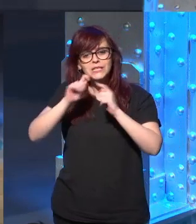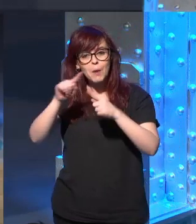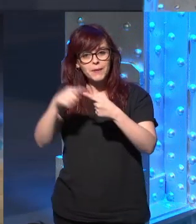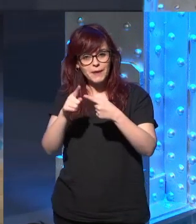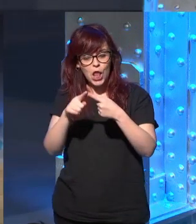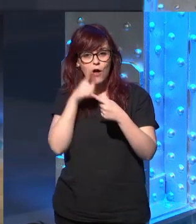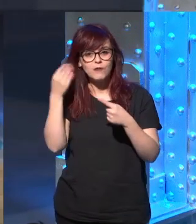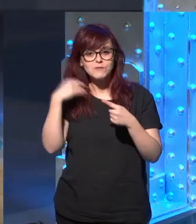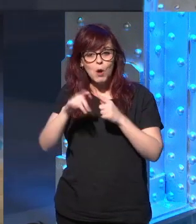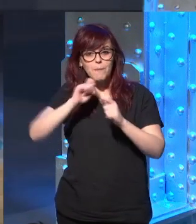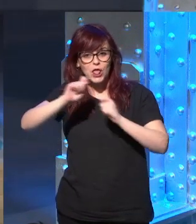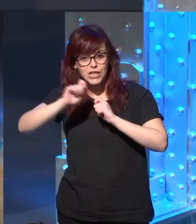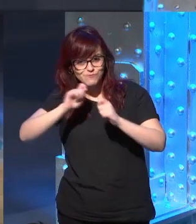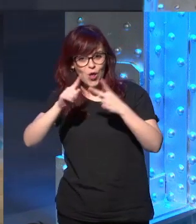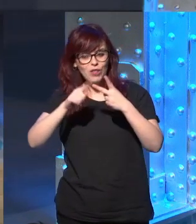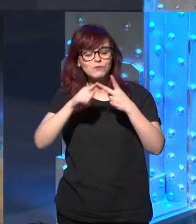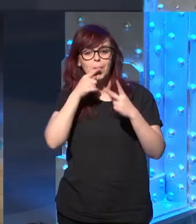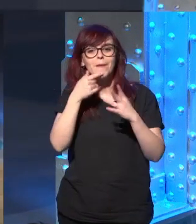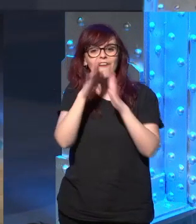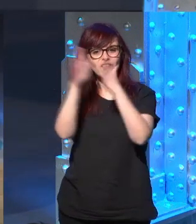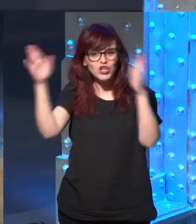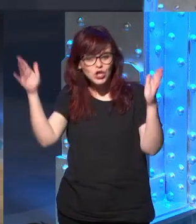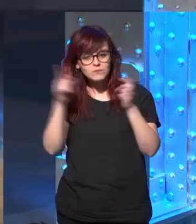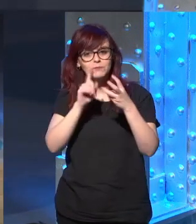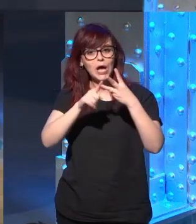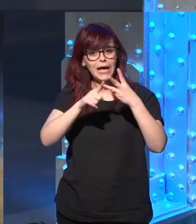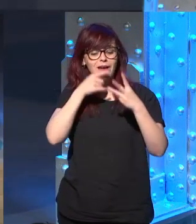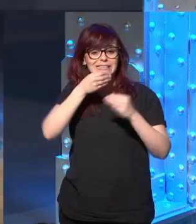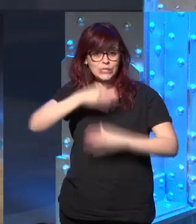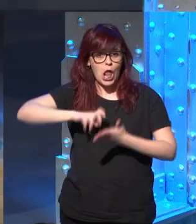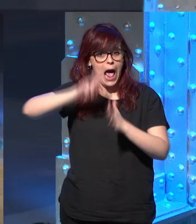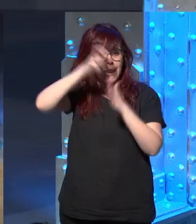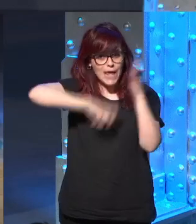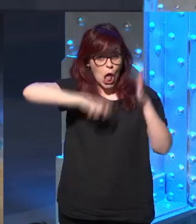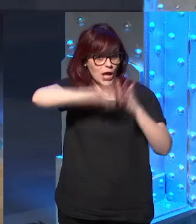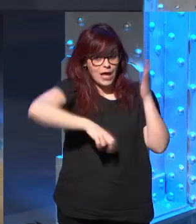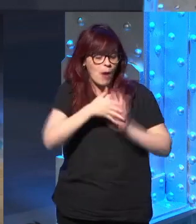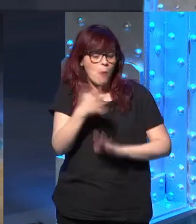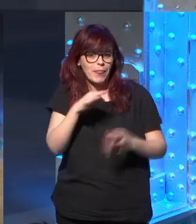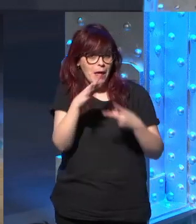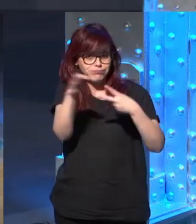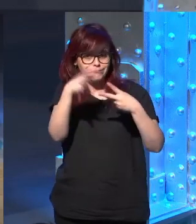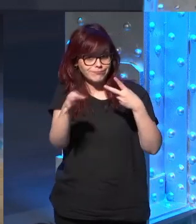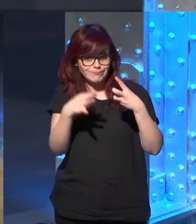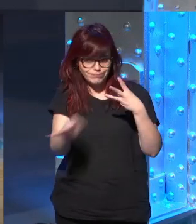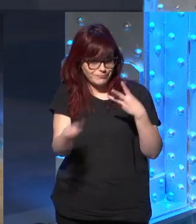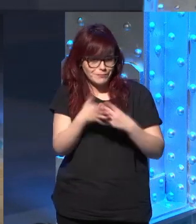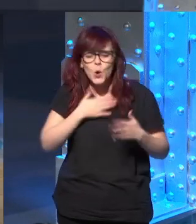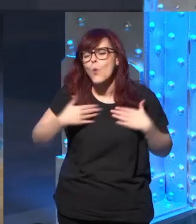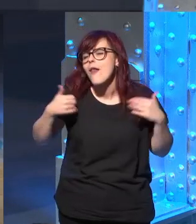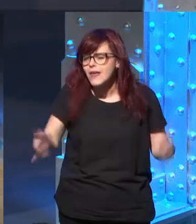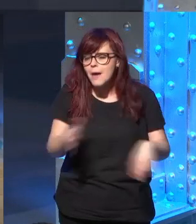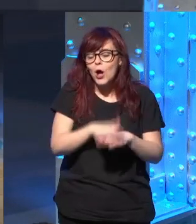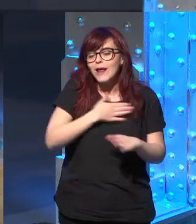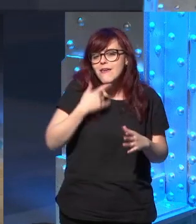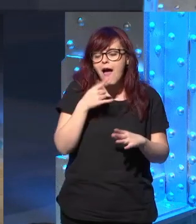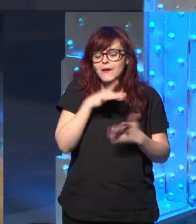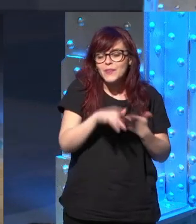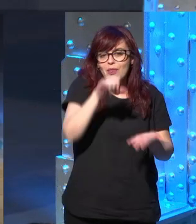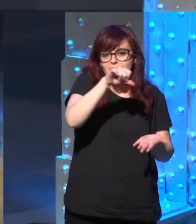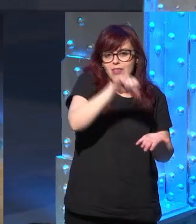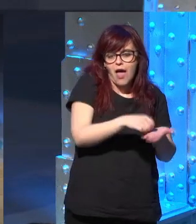fue biblioteconomía y la tercera fue arqueología. O sea que podía haber sido arqueóloga perfectamente. Y cuando empecé la carrera